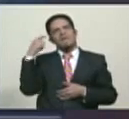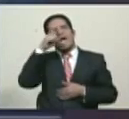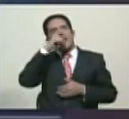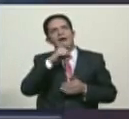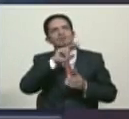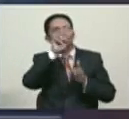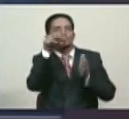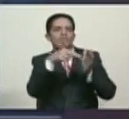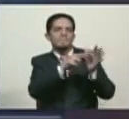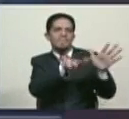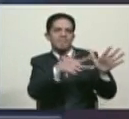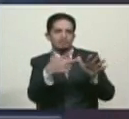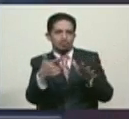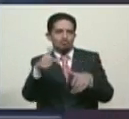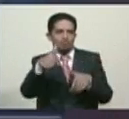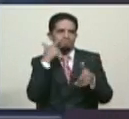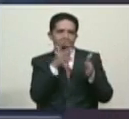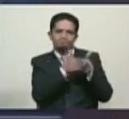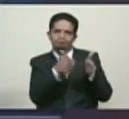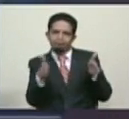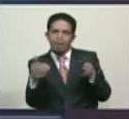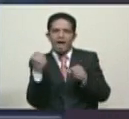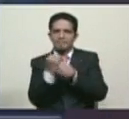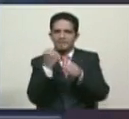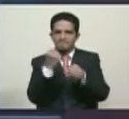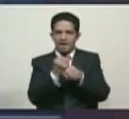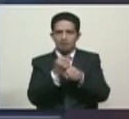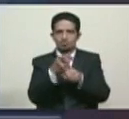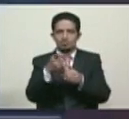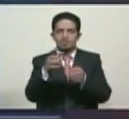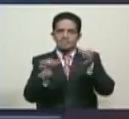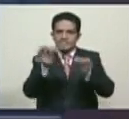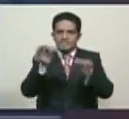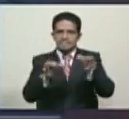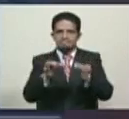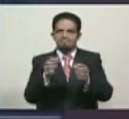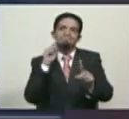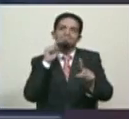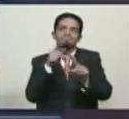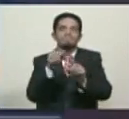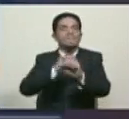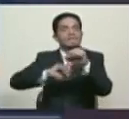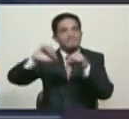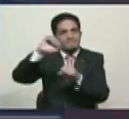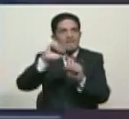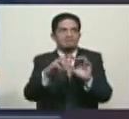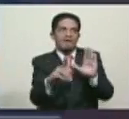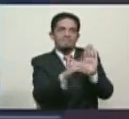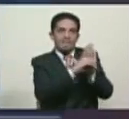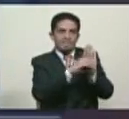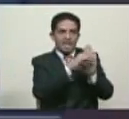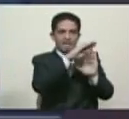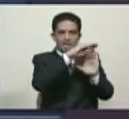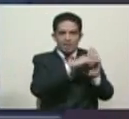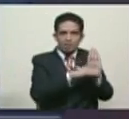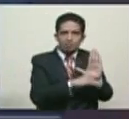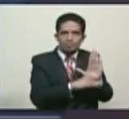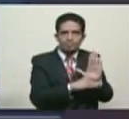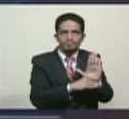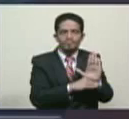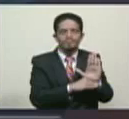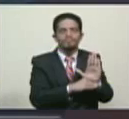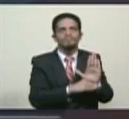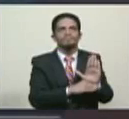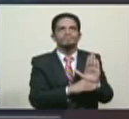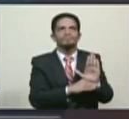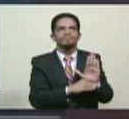desplegó nuestro Tribunal Supremo de Justicia, siempre a la vanguardia por la defensa del Estado de Derecho. Es así que a los